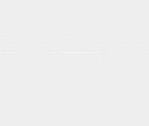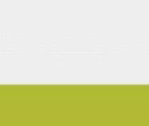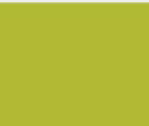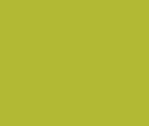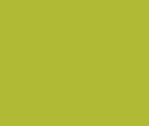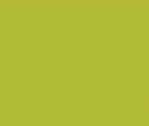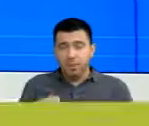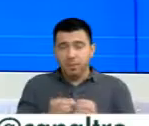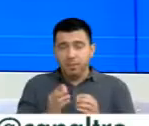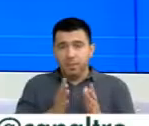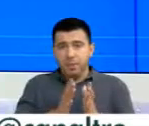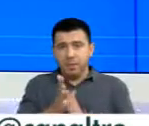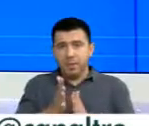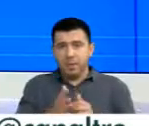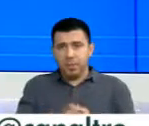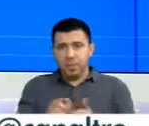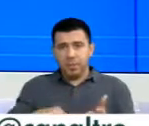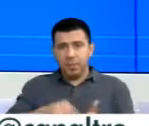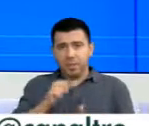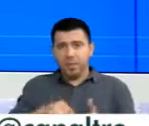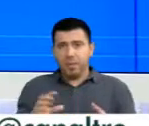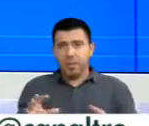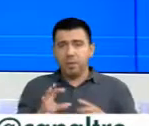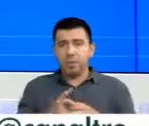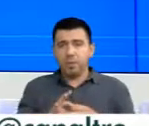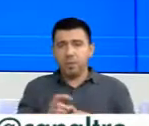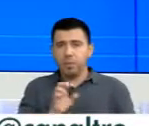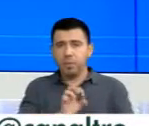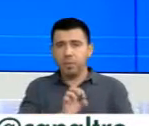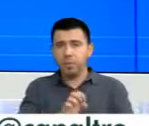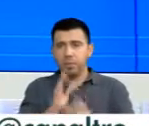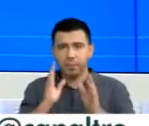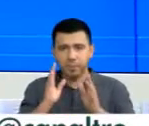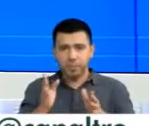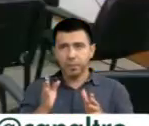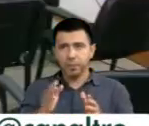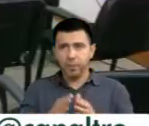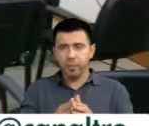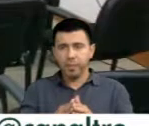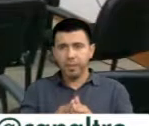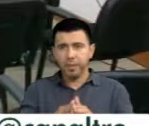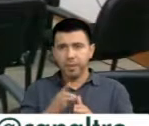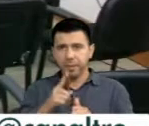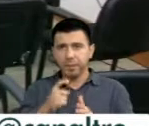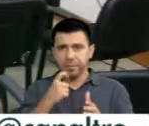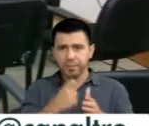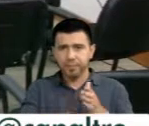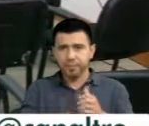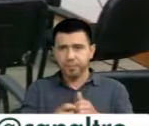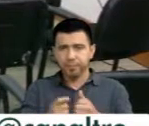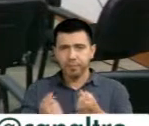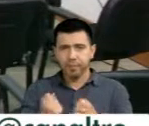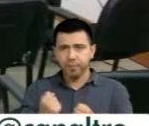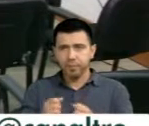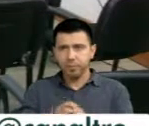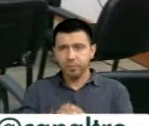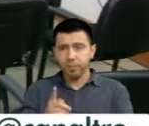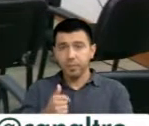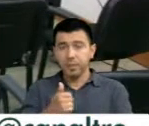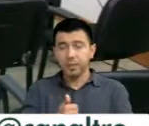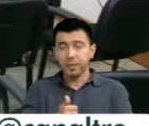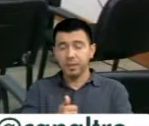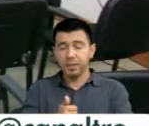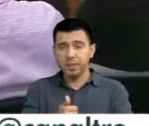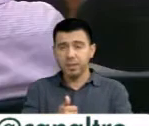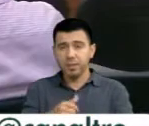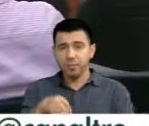canaltro.com. La firma de un convenio con una entidad dedicada a la atención de infractores viales tienen aprietos al exdirector de tránsito de